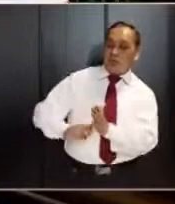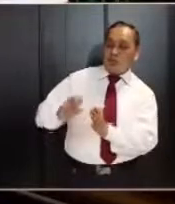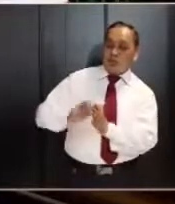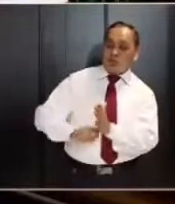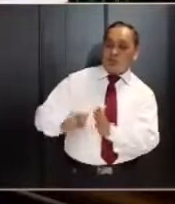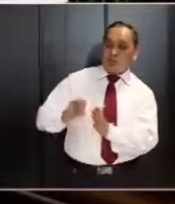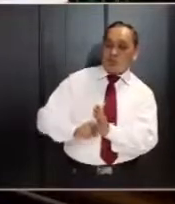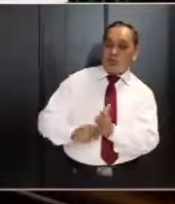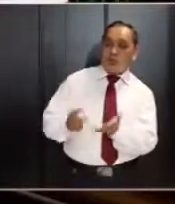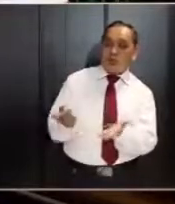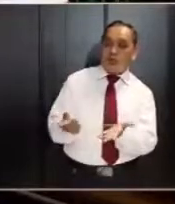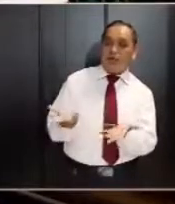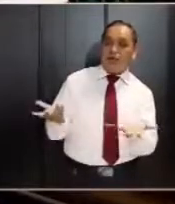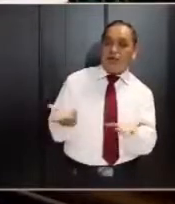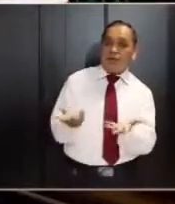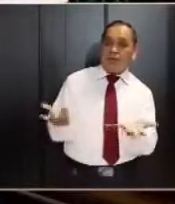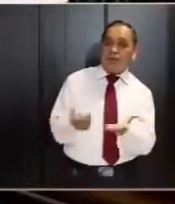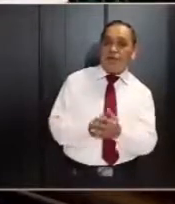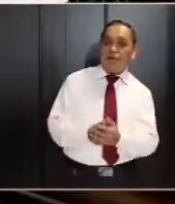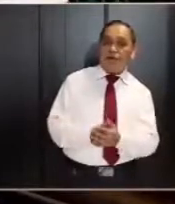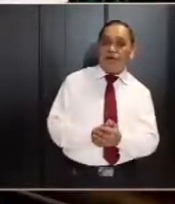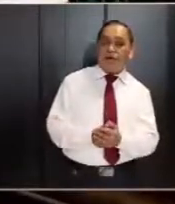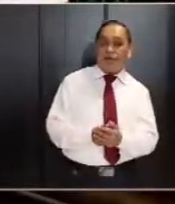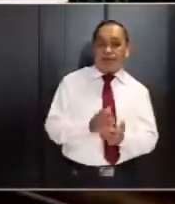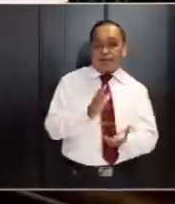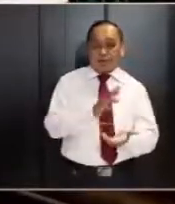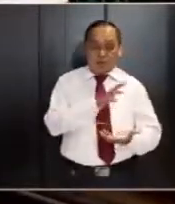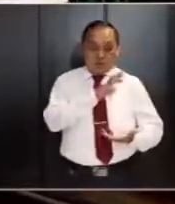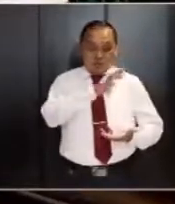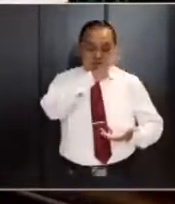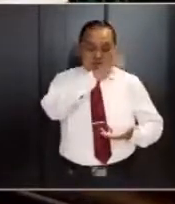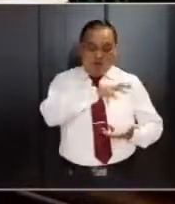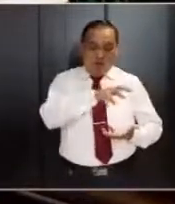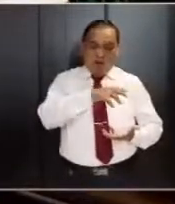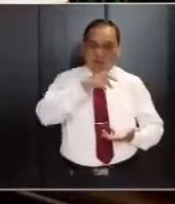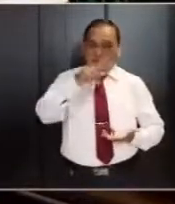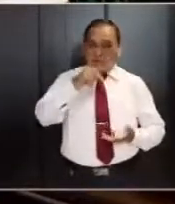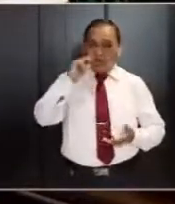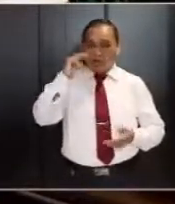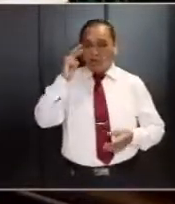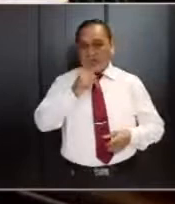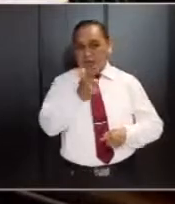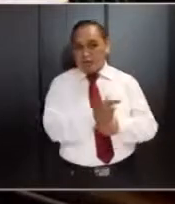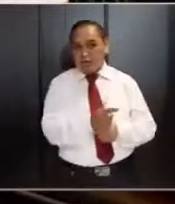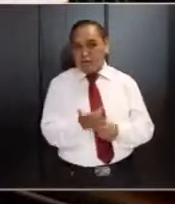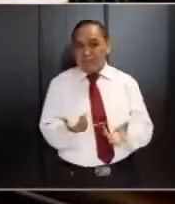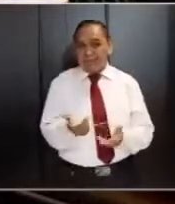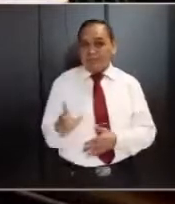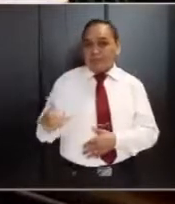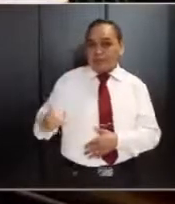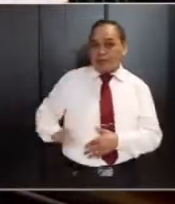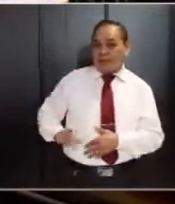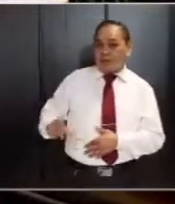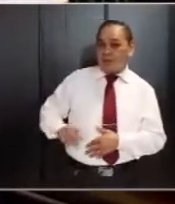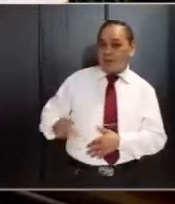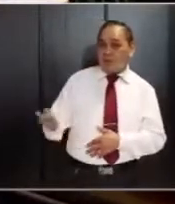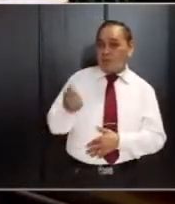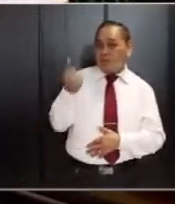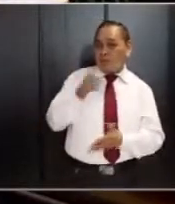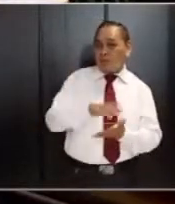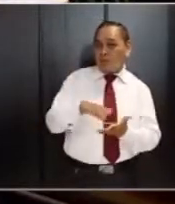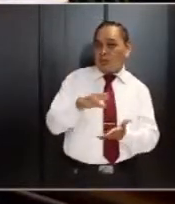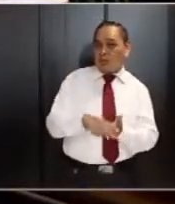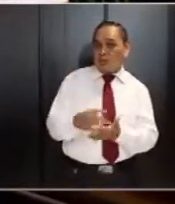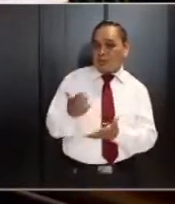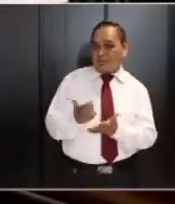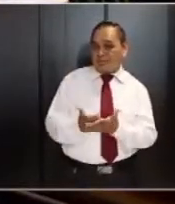aparatos porque no servía un mastógrafo de todo lo que hay. Tomógrafo no servía. El gobernador antes de salir compra uno, pero no lo termina